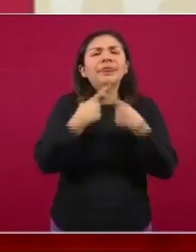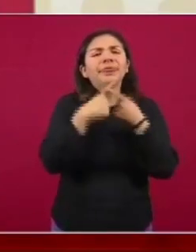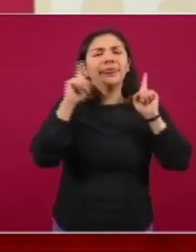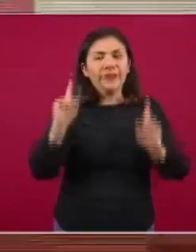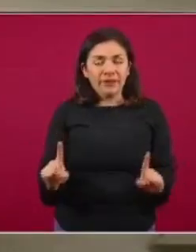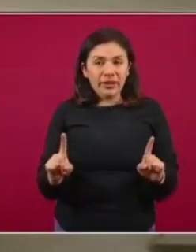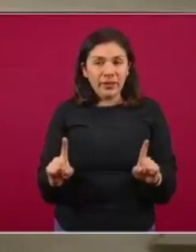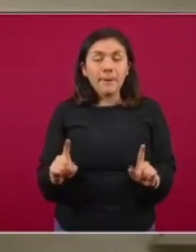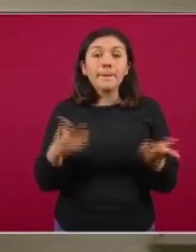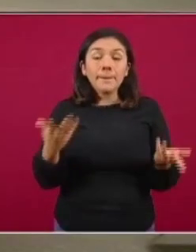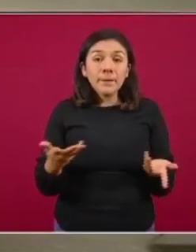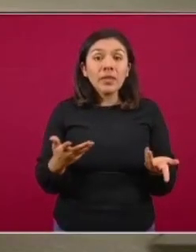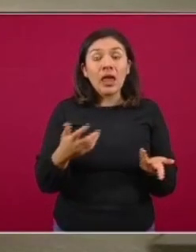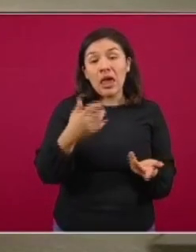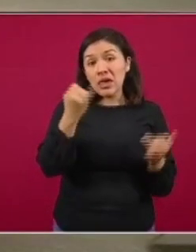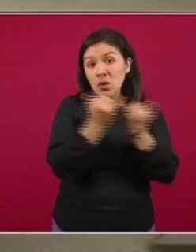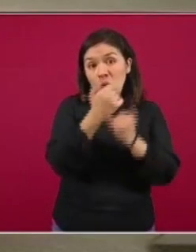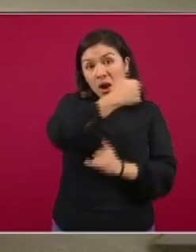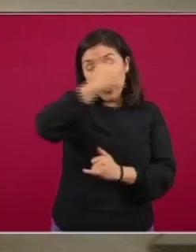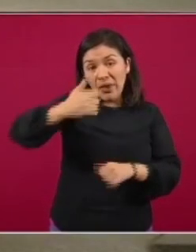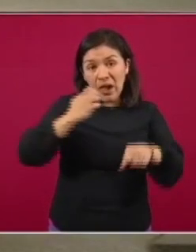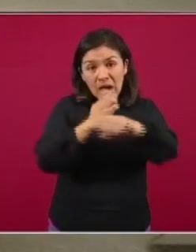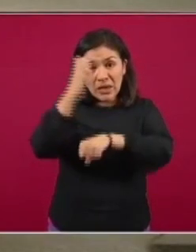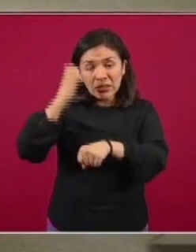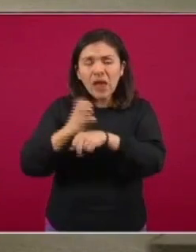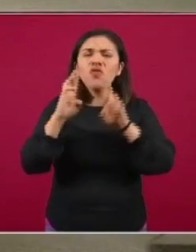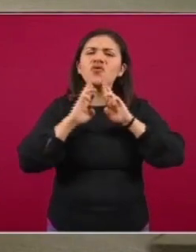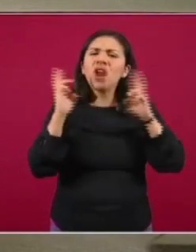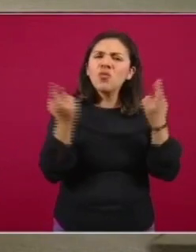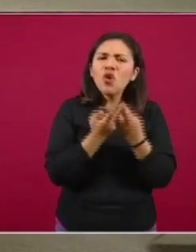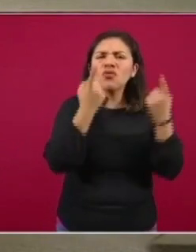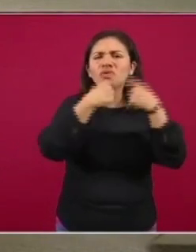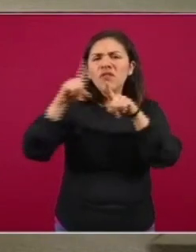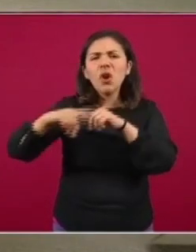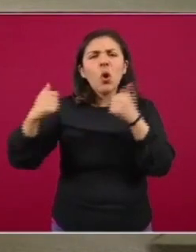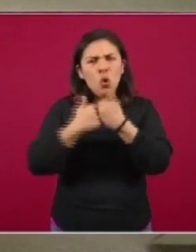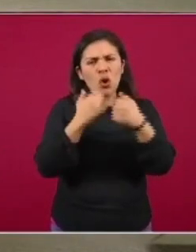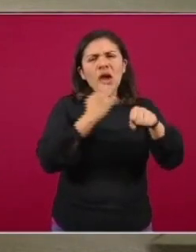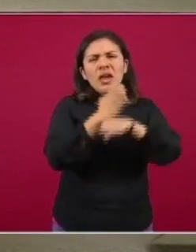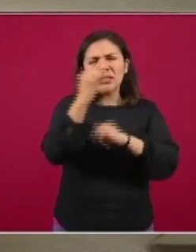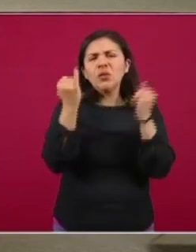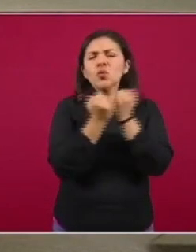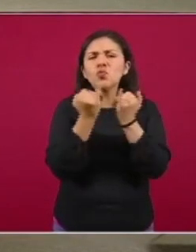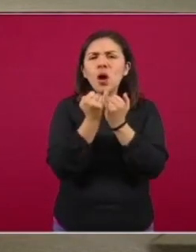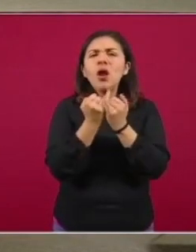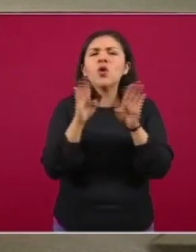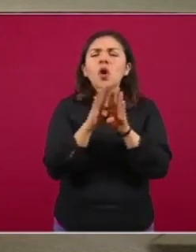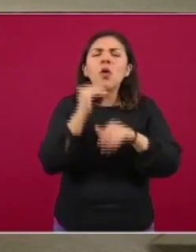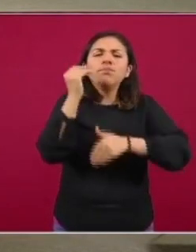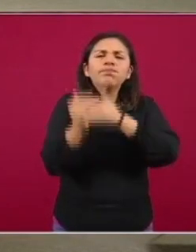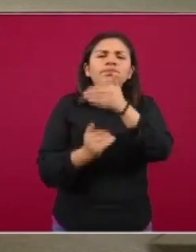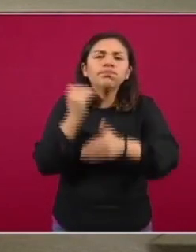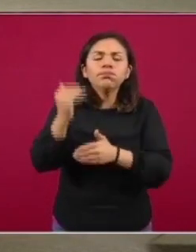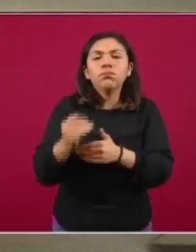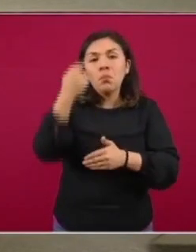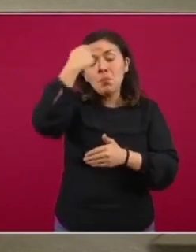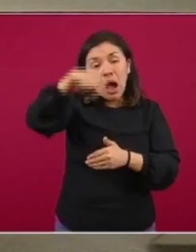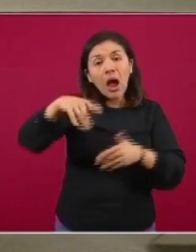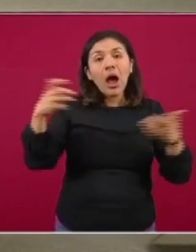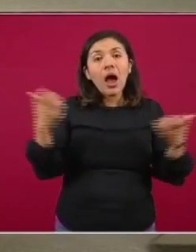¿no? Y en cada uno, tanto en las diferentes reuniones que hemos tenido con las entidades, como también en los avances en